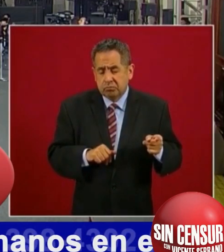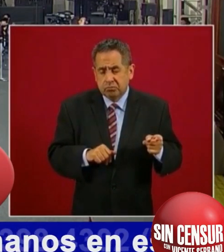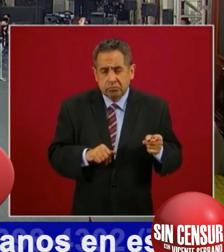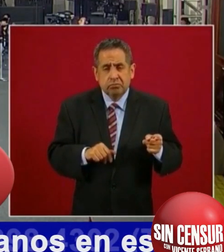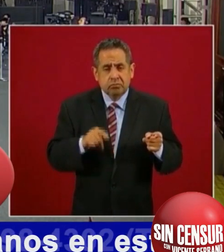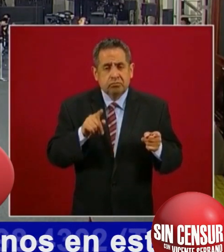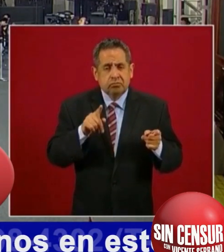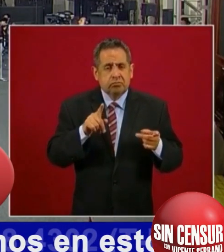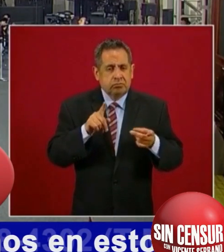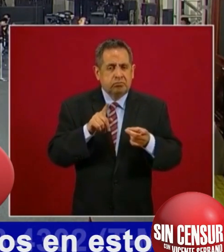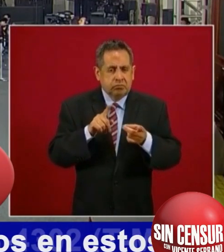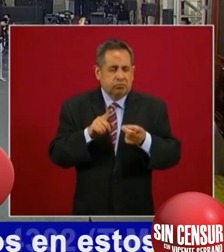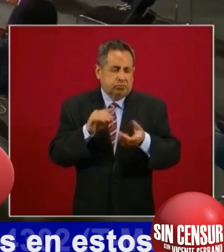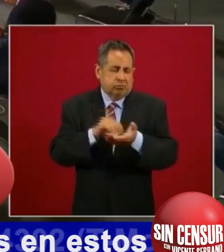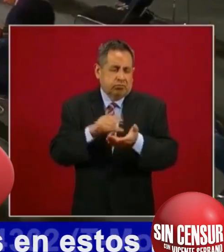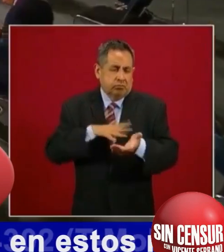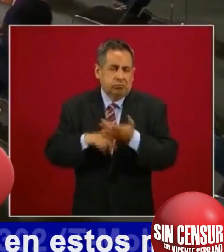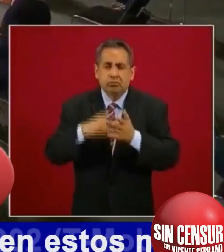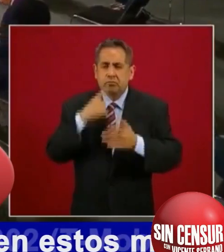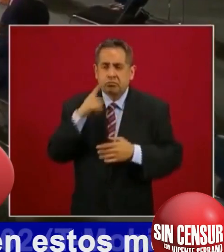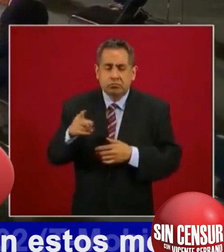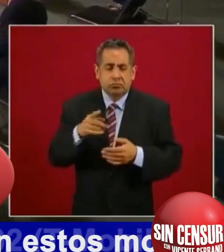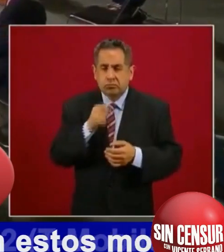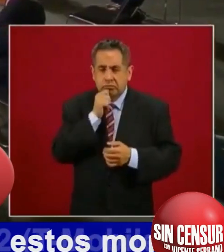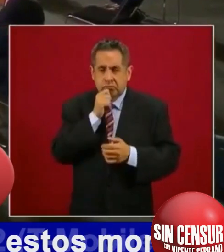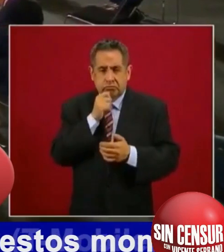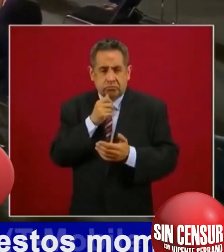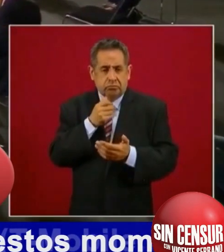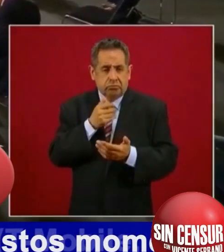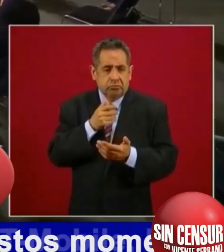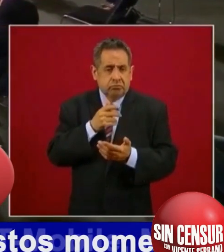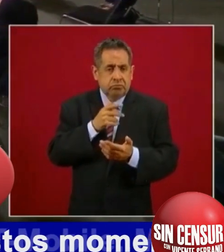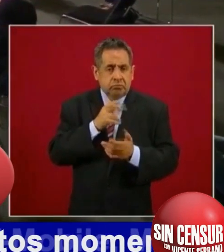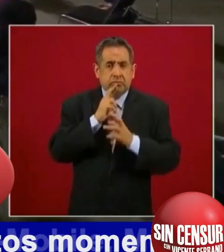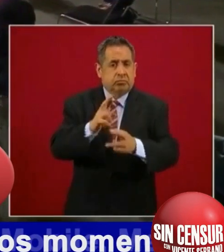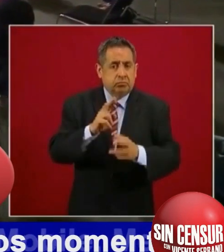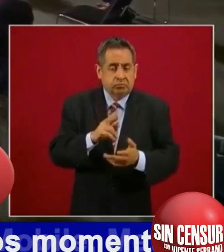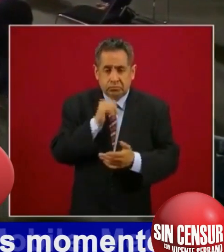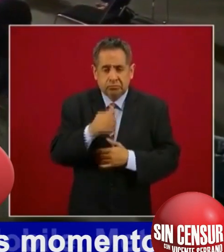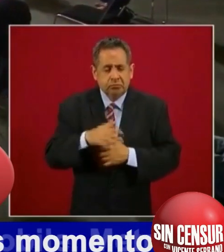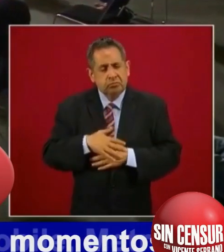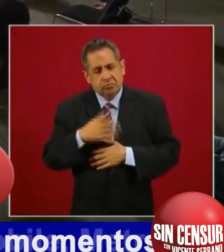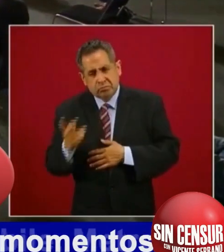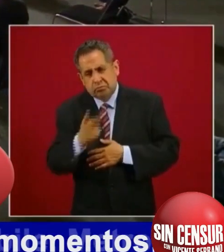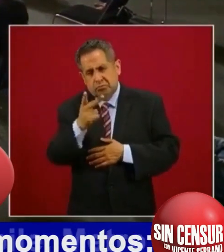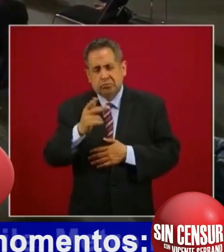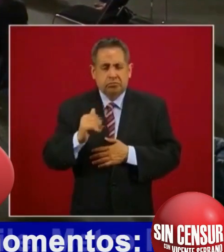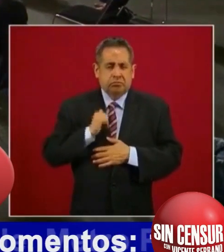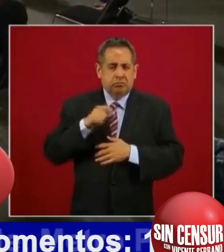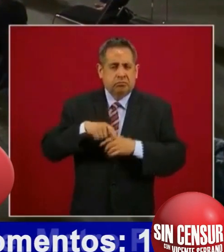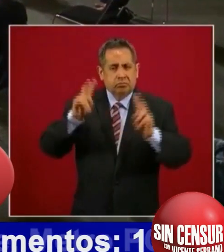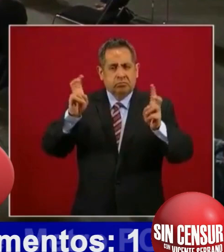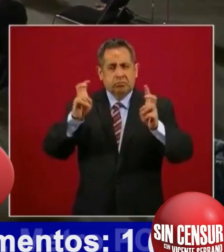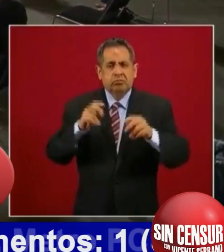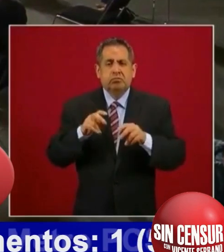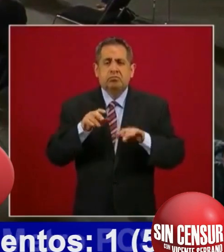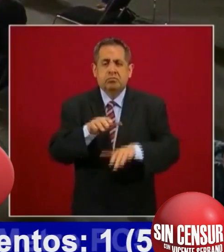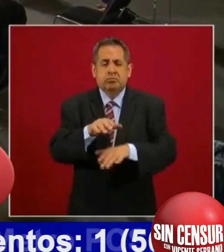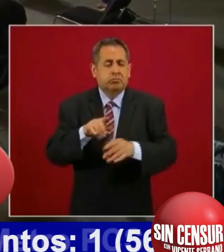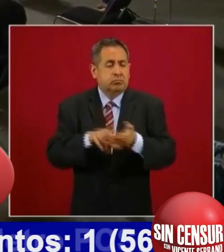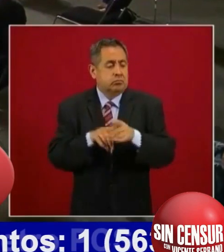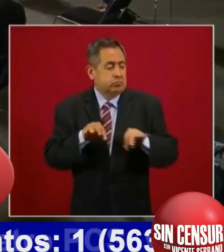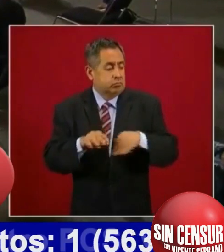el sistema de justicia, pues, y está pendiente de resolverse. Yo preguntaría, aprovechando el tema del outsourcing, también, por